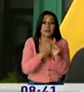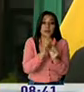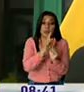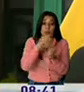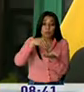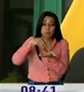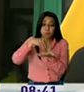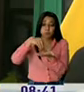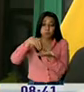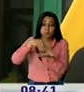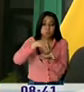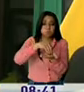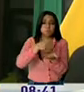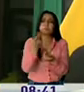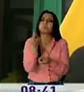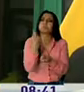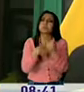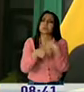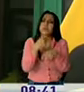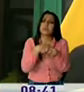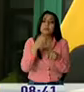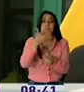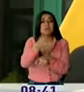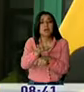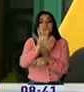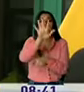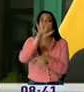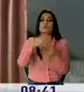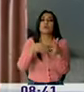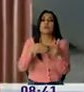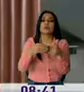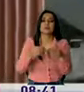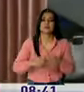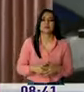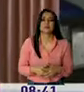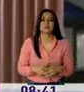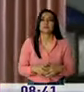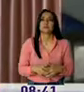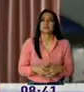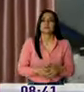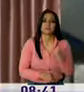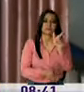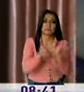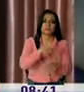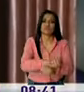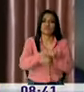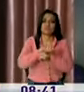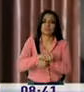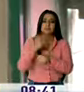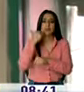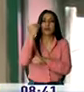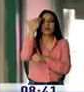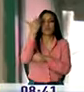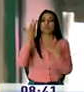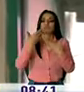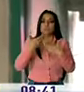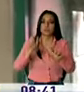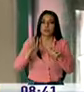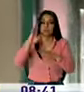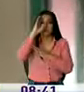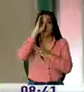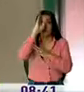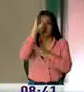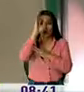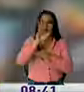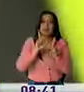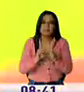está valorada aproximadamente $5. Los detenidos son mayores de edad y tras las investigaciones en el sistema